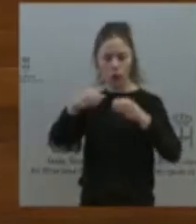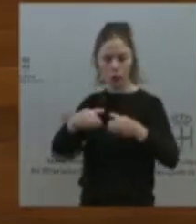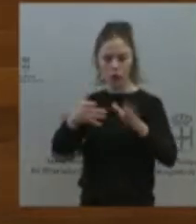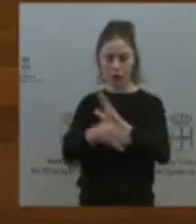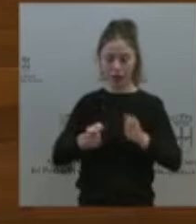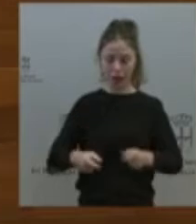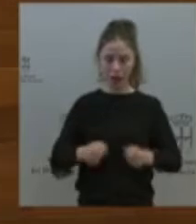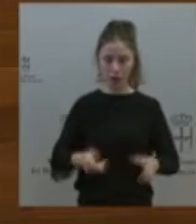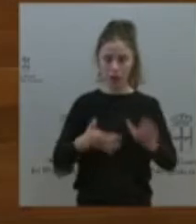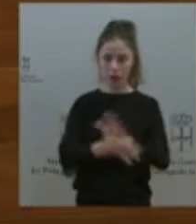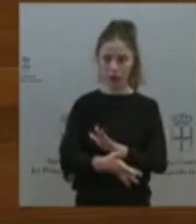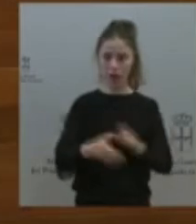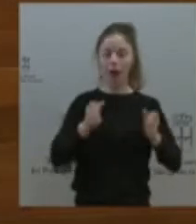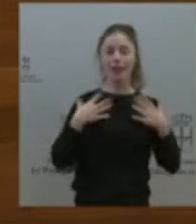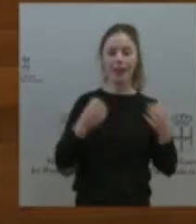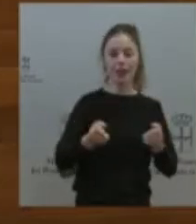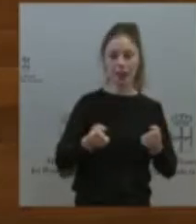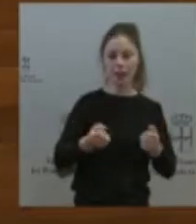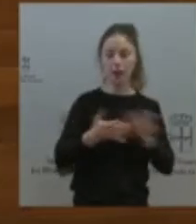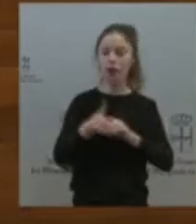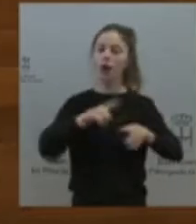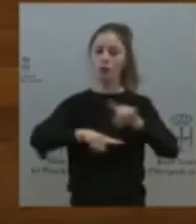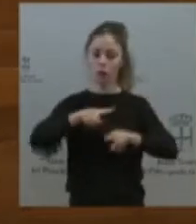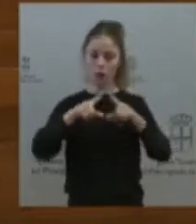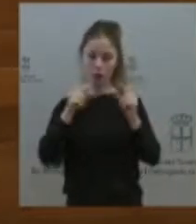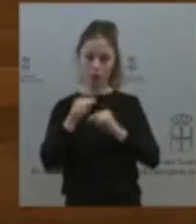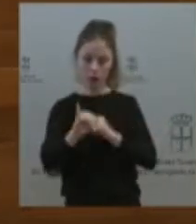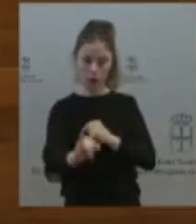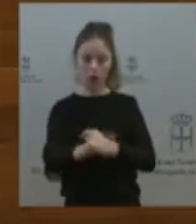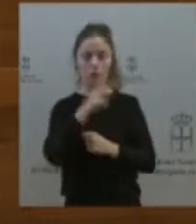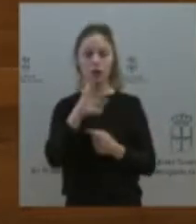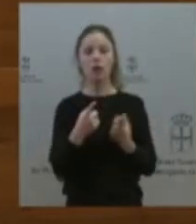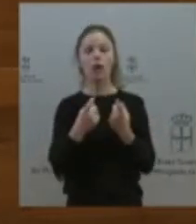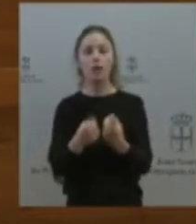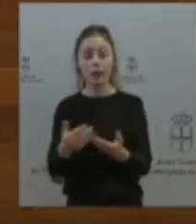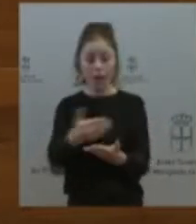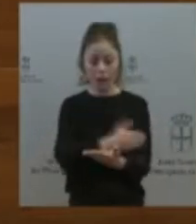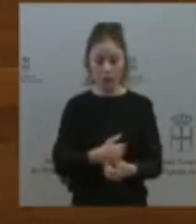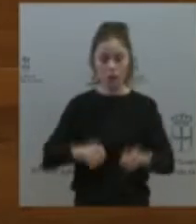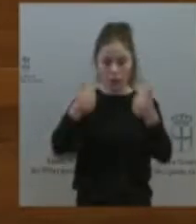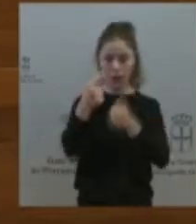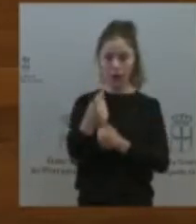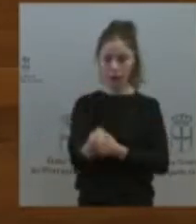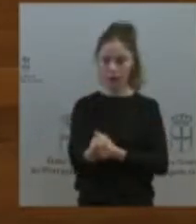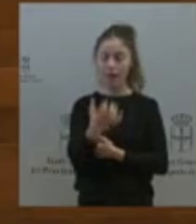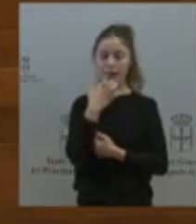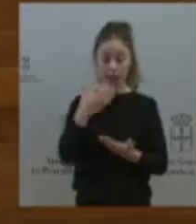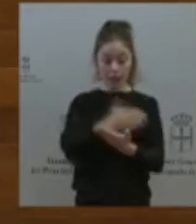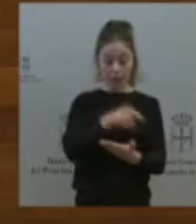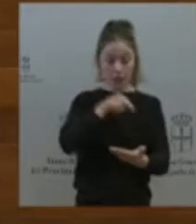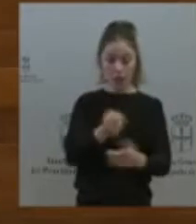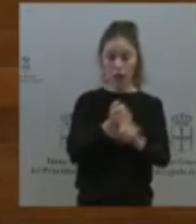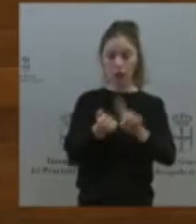cara del problema que tenemos en Asturias. Por lo tanto, necesitamos más ingresos. Si no actuamos ante esos ingresos, luego vendrán recortes, ¿no? Un ejemplo lo tenemos en